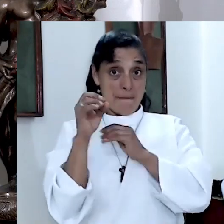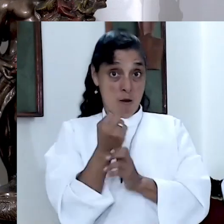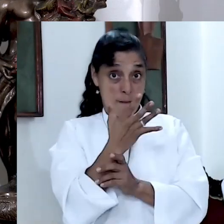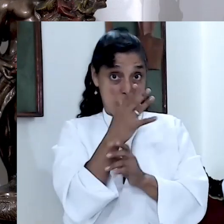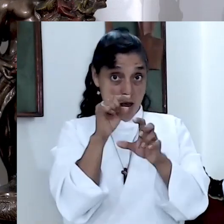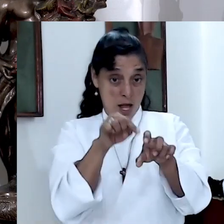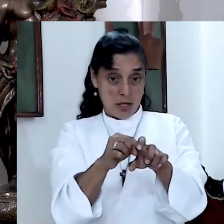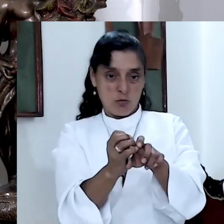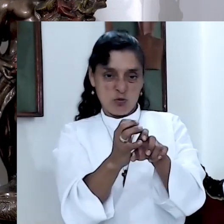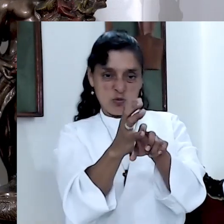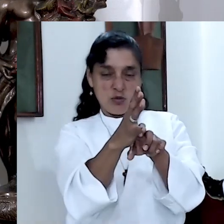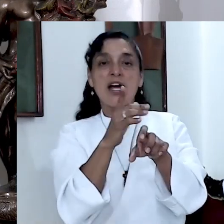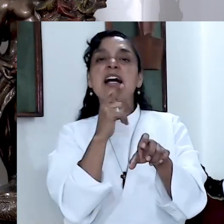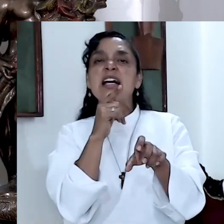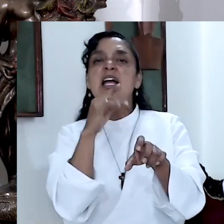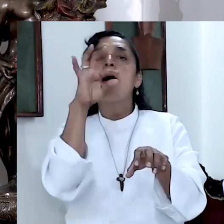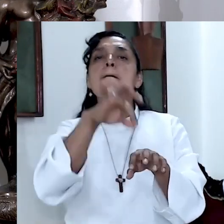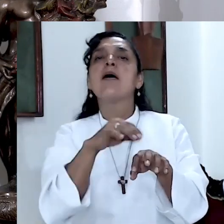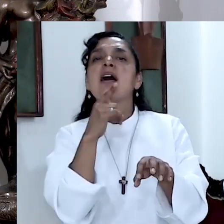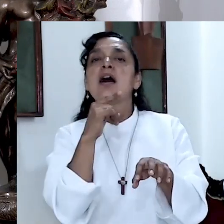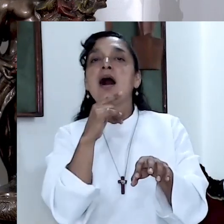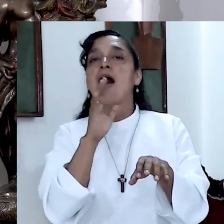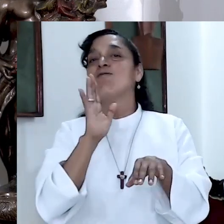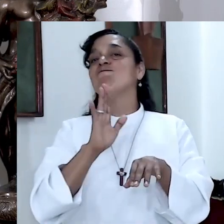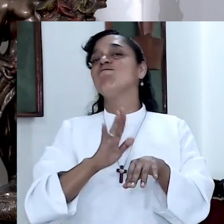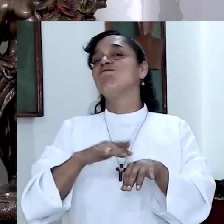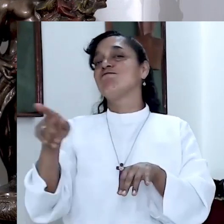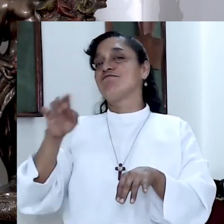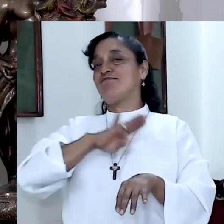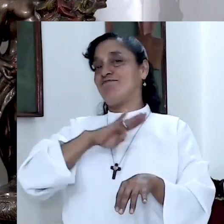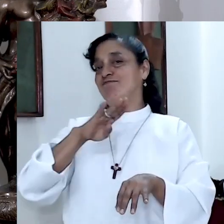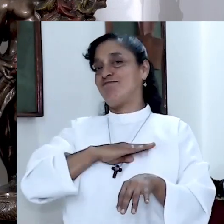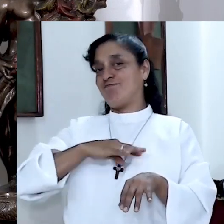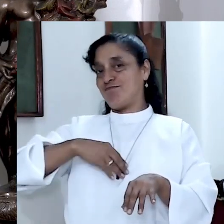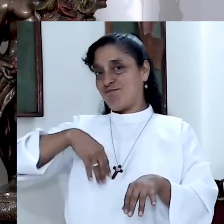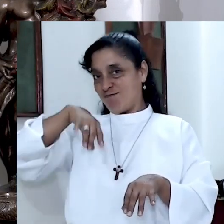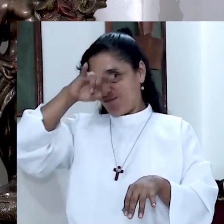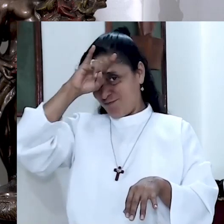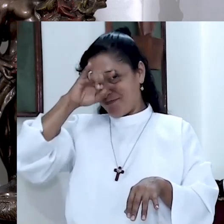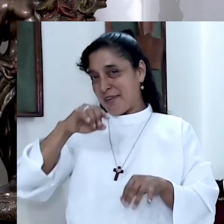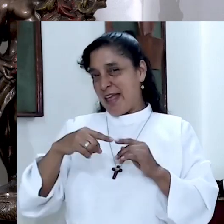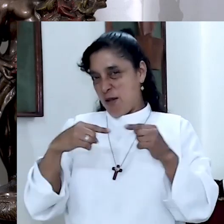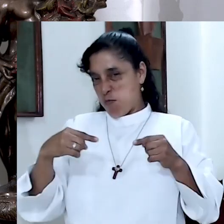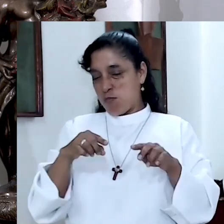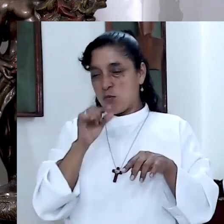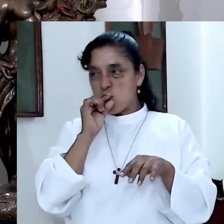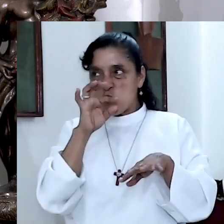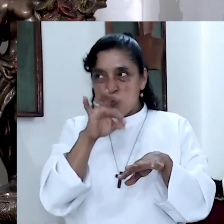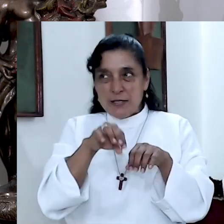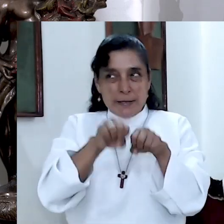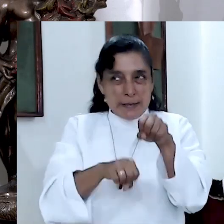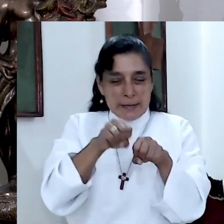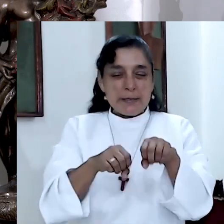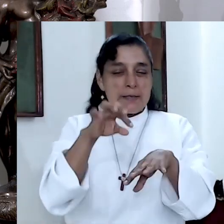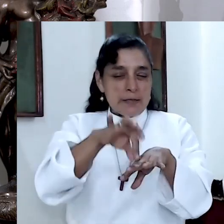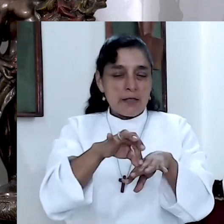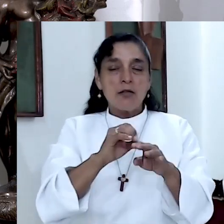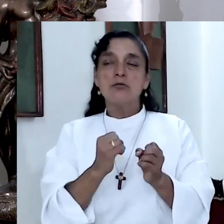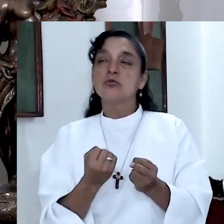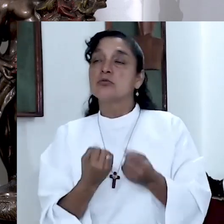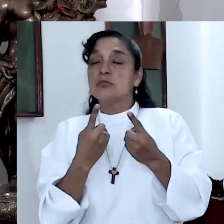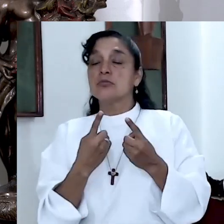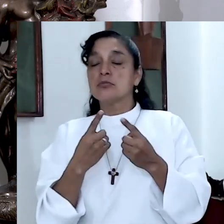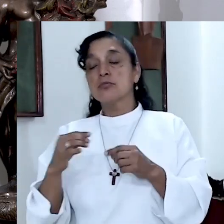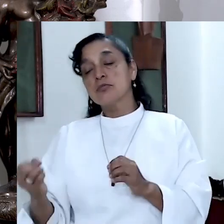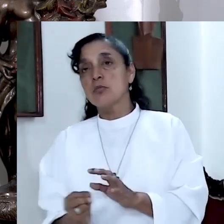del crecimiento, donde los trabajadores se dan cuenta y le dicen al dueño que ellos podrían ir